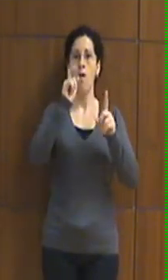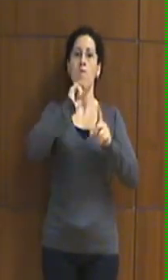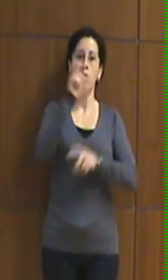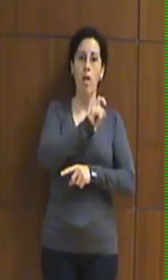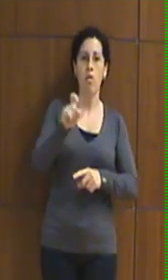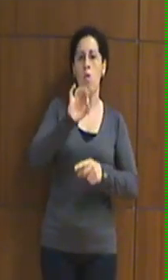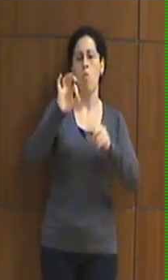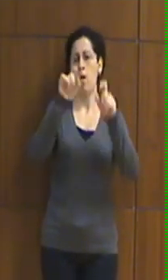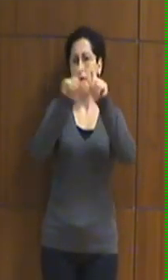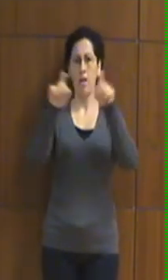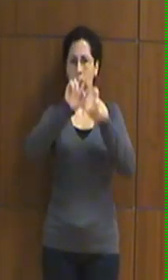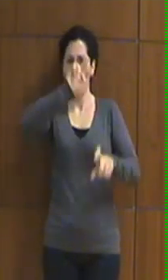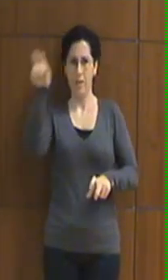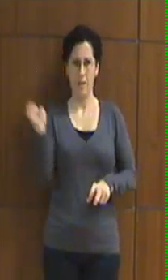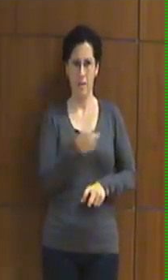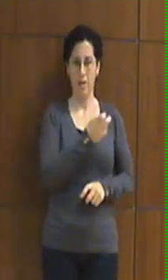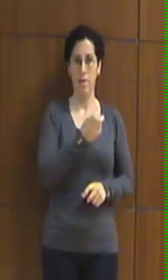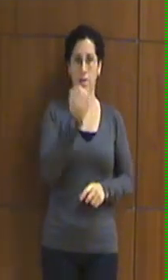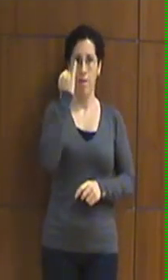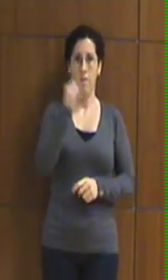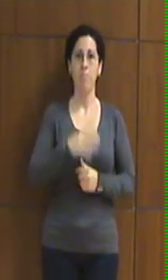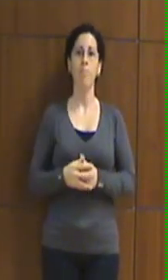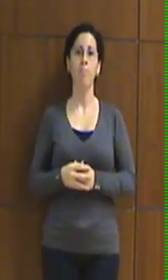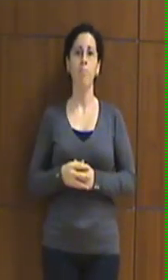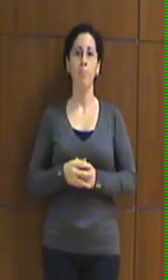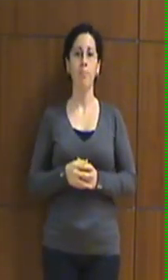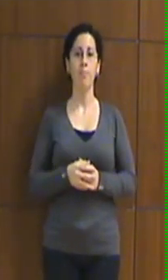¿no? Quiero